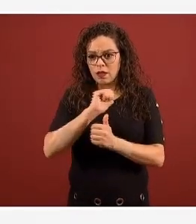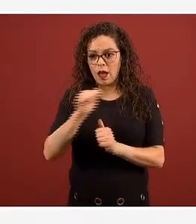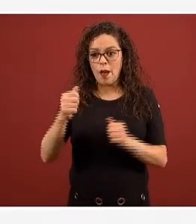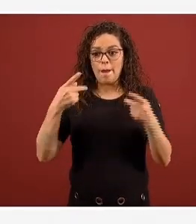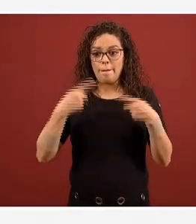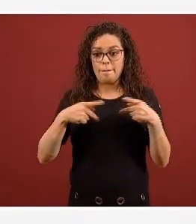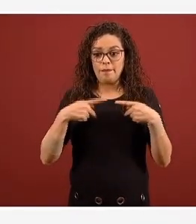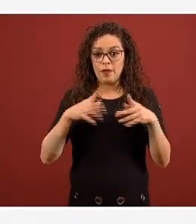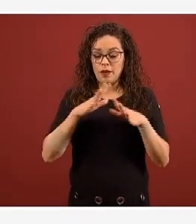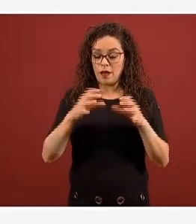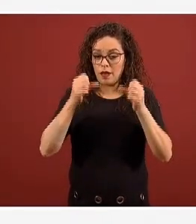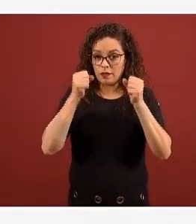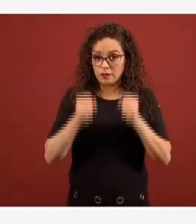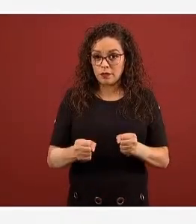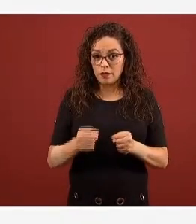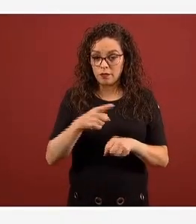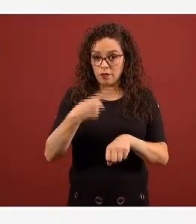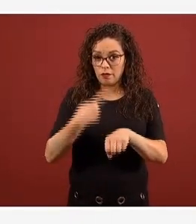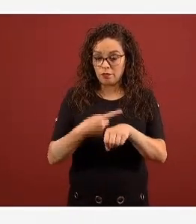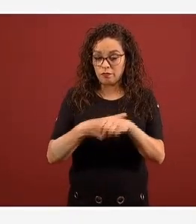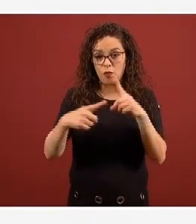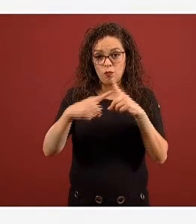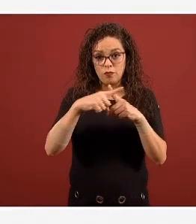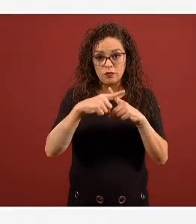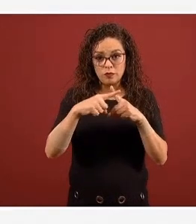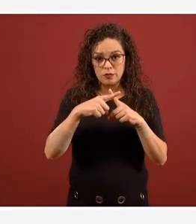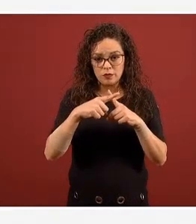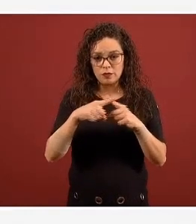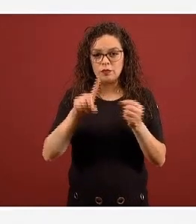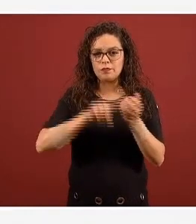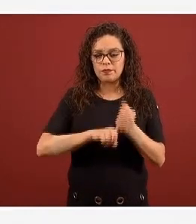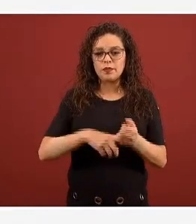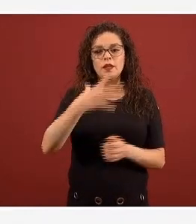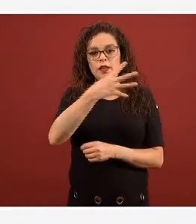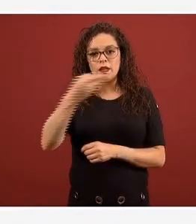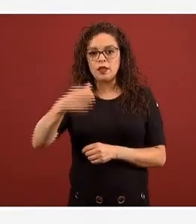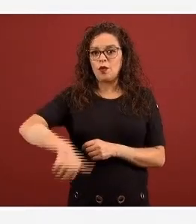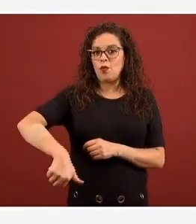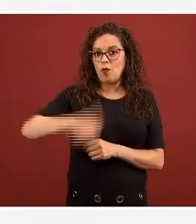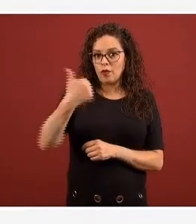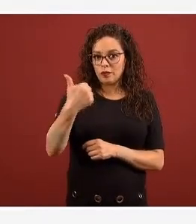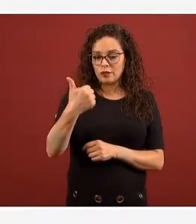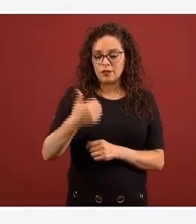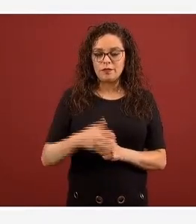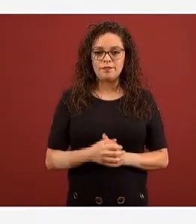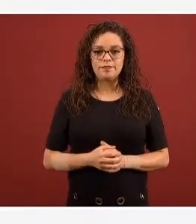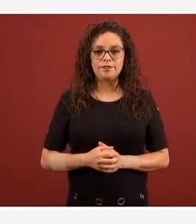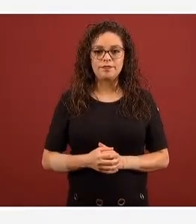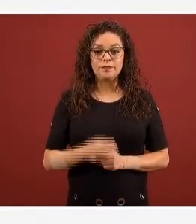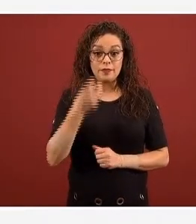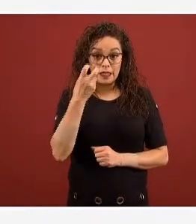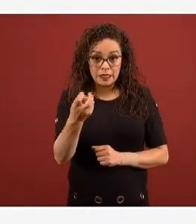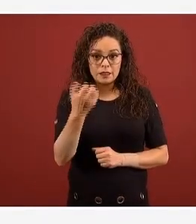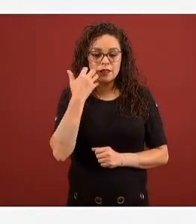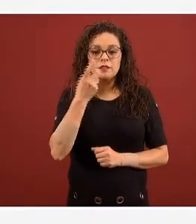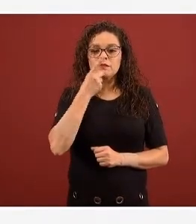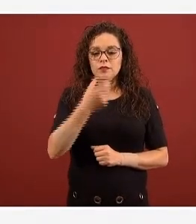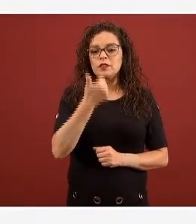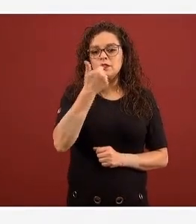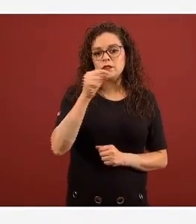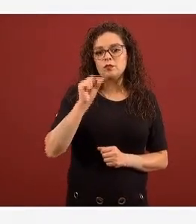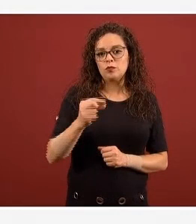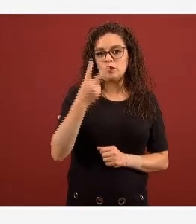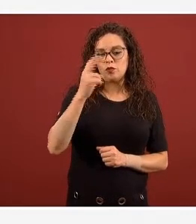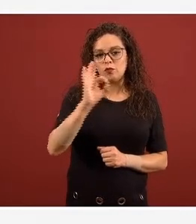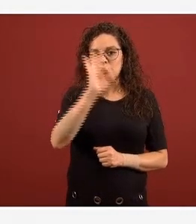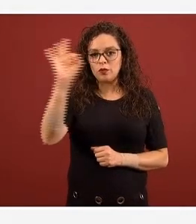decir, las personas que se reportaron como positivas fueron 511, y eso representó un